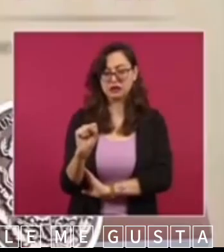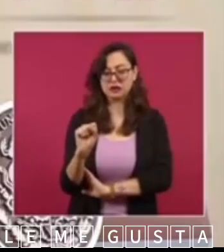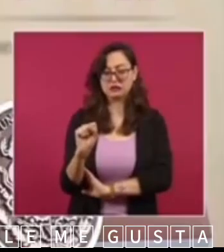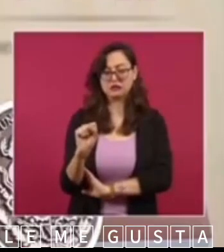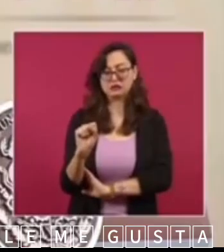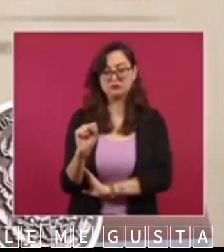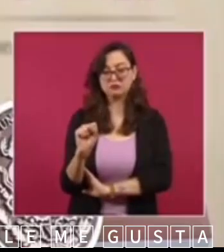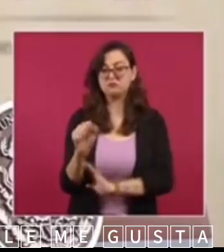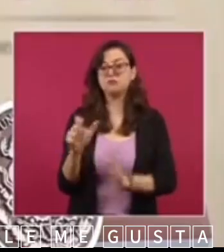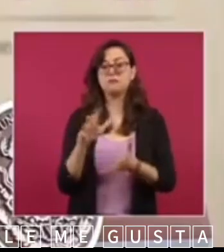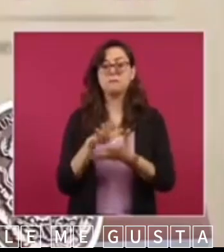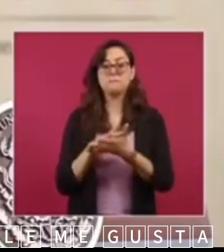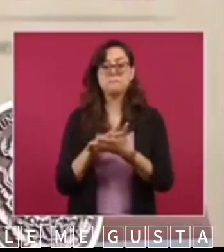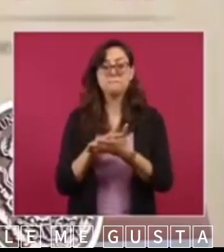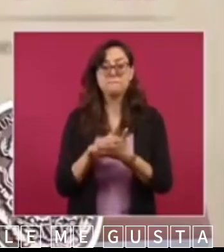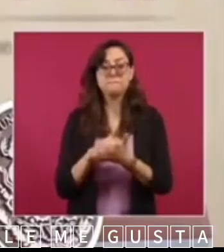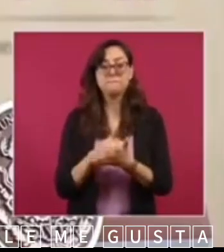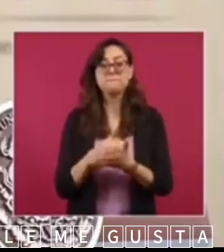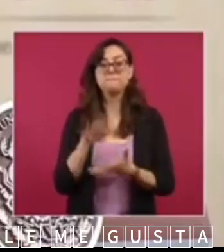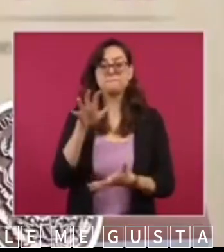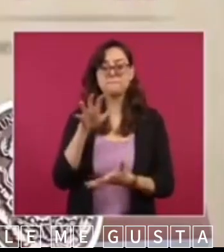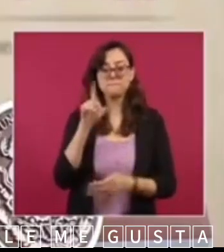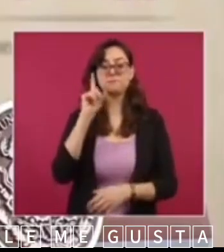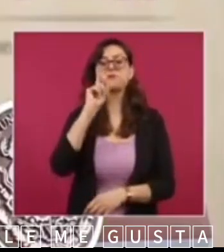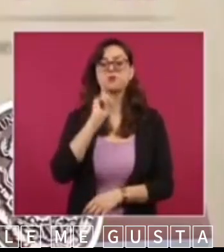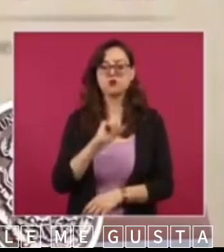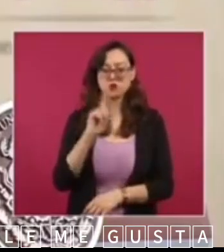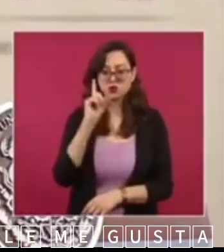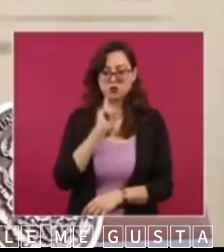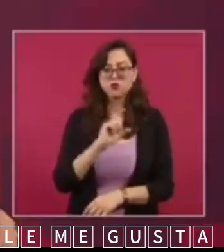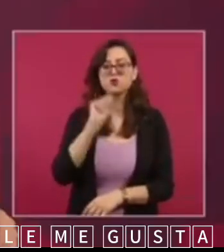la mayoría mujeres.